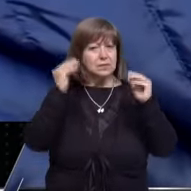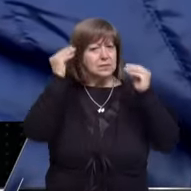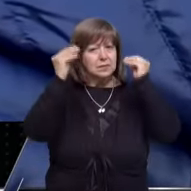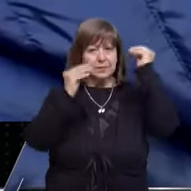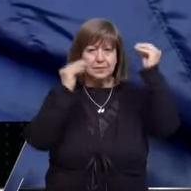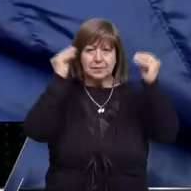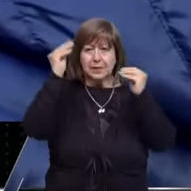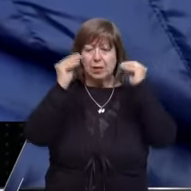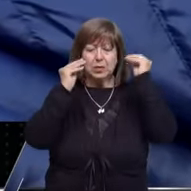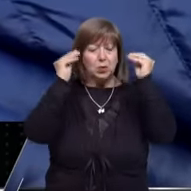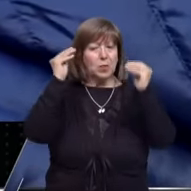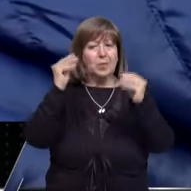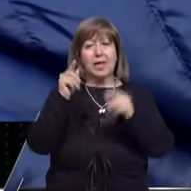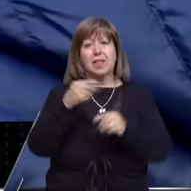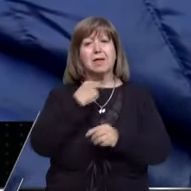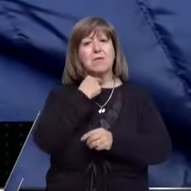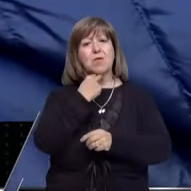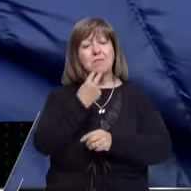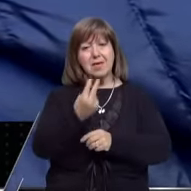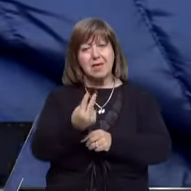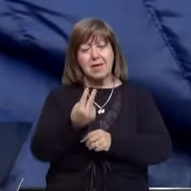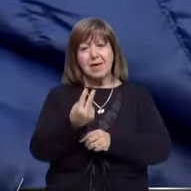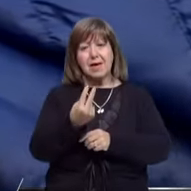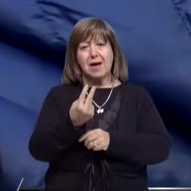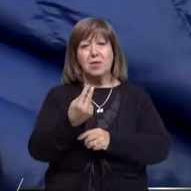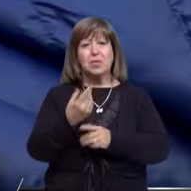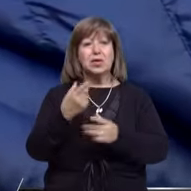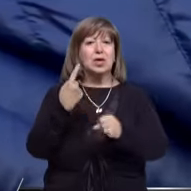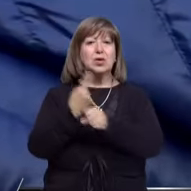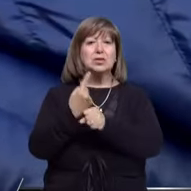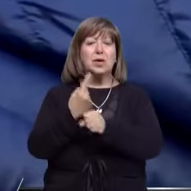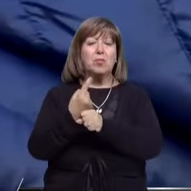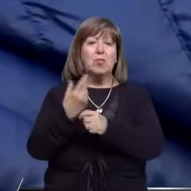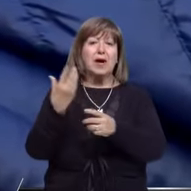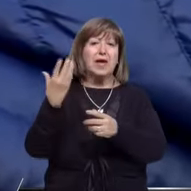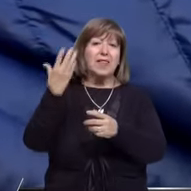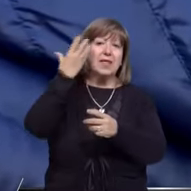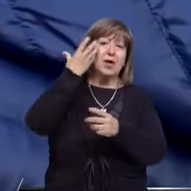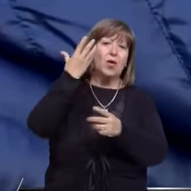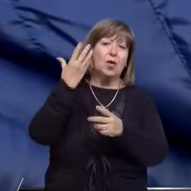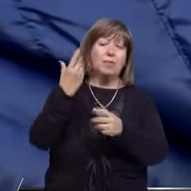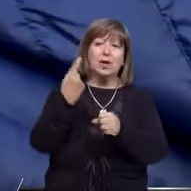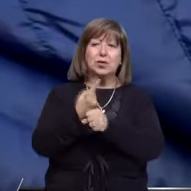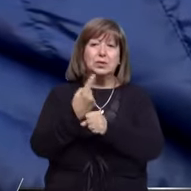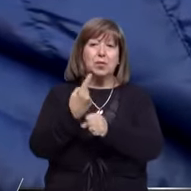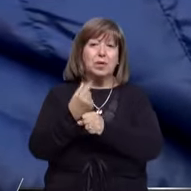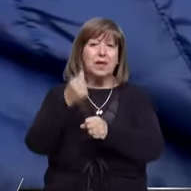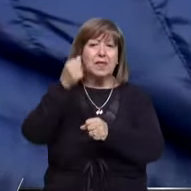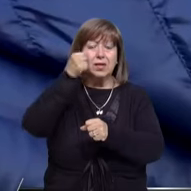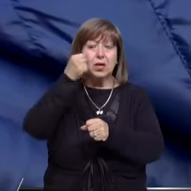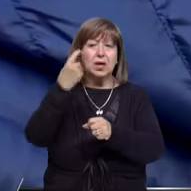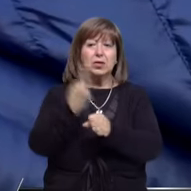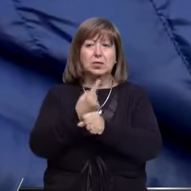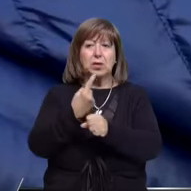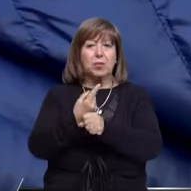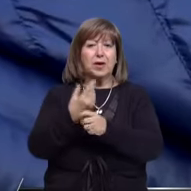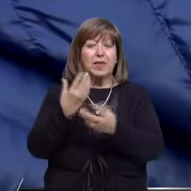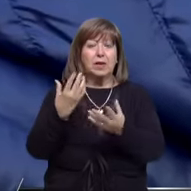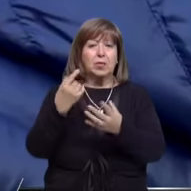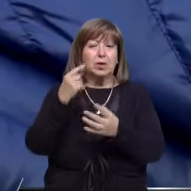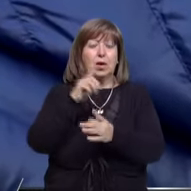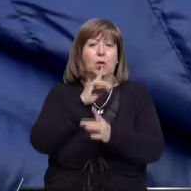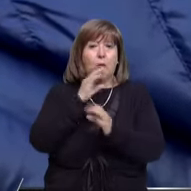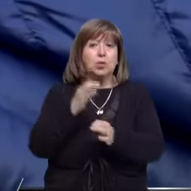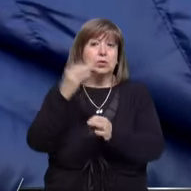como te comentaba, ella no puede tener un golpe, no se puede tocar nada en el ojo y, bueno, da la situación de que